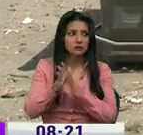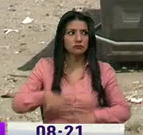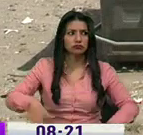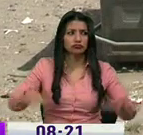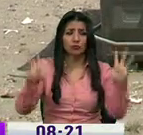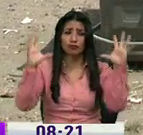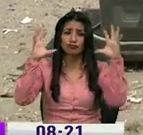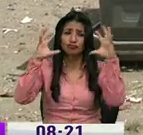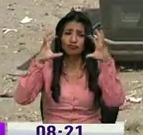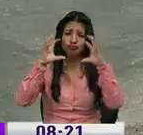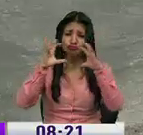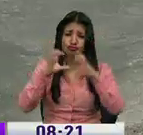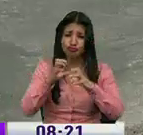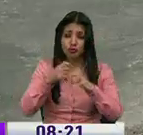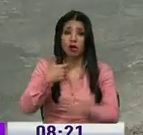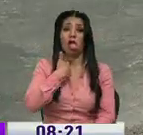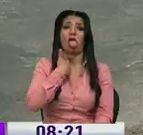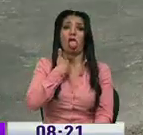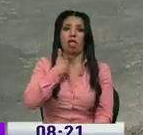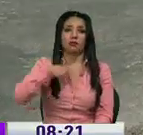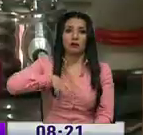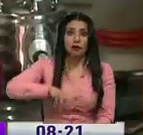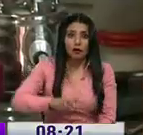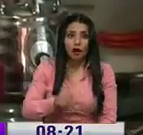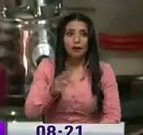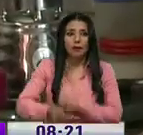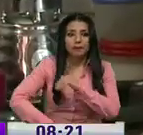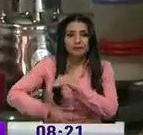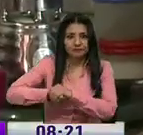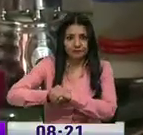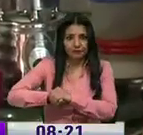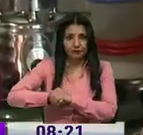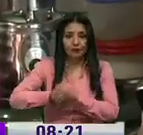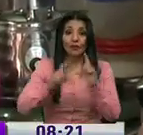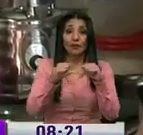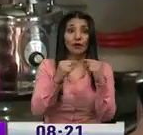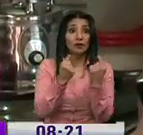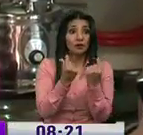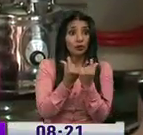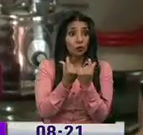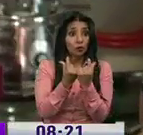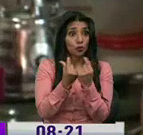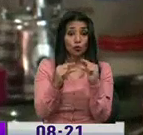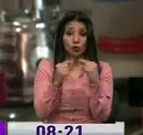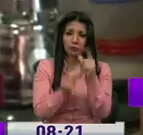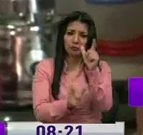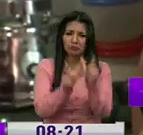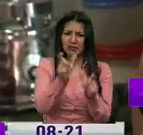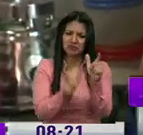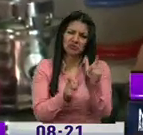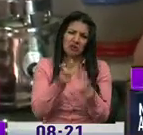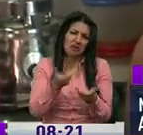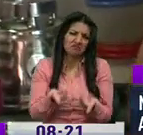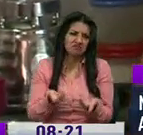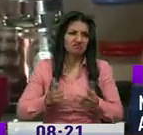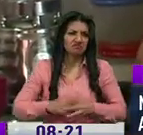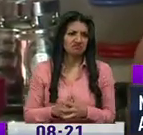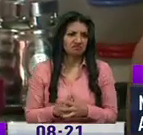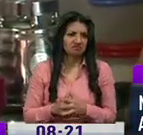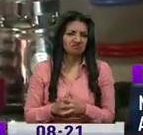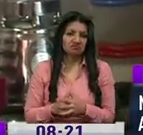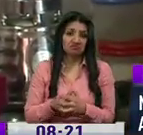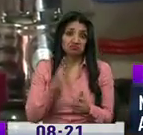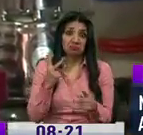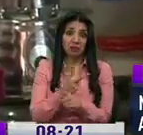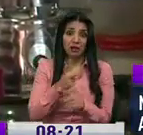en el sector y así asaltan a los transeúntes. Porque hay un grupo de así como de delincuentes